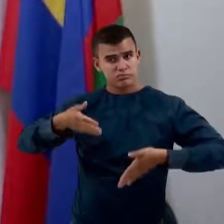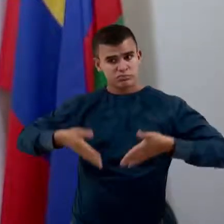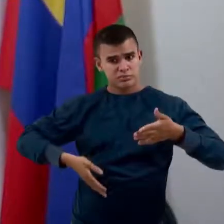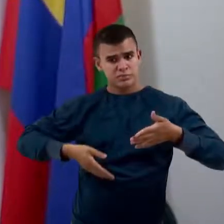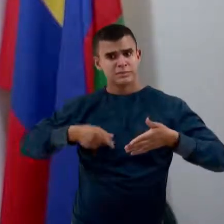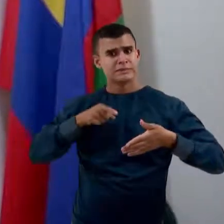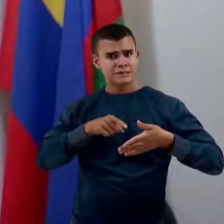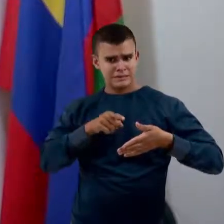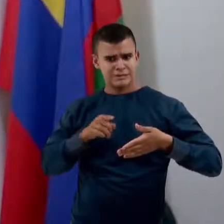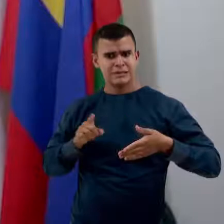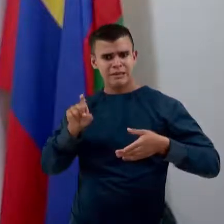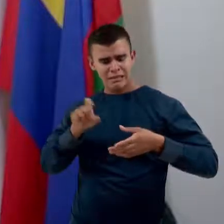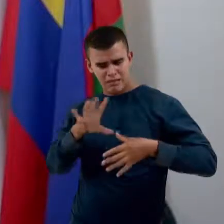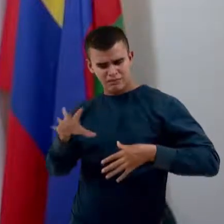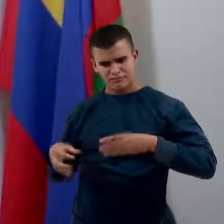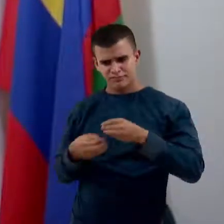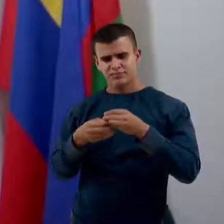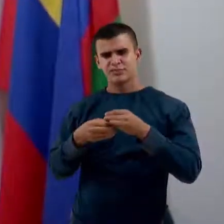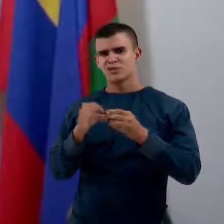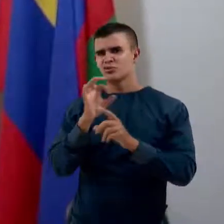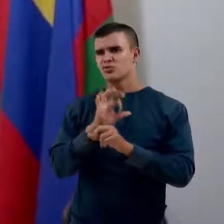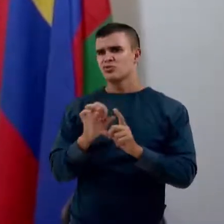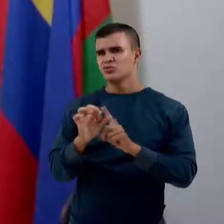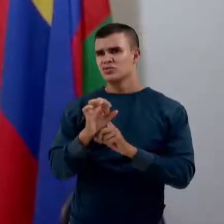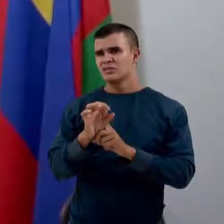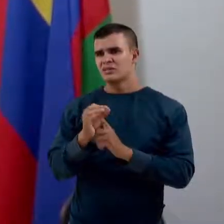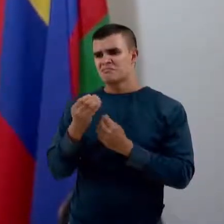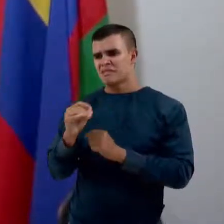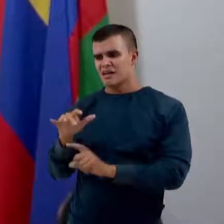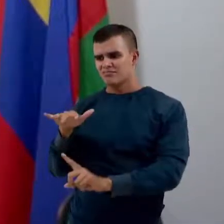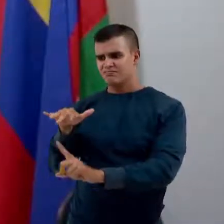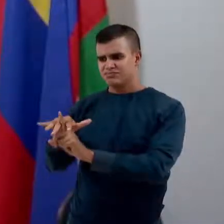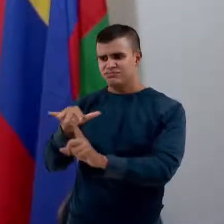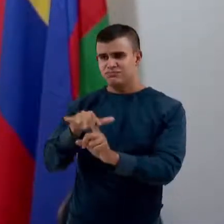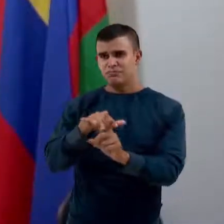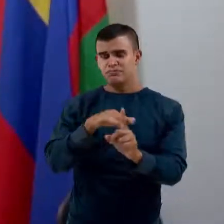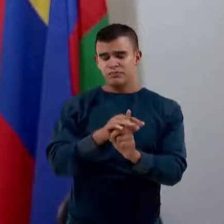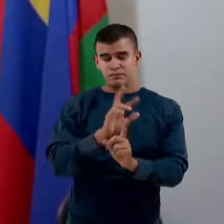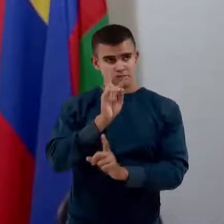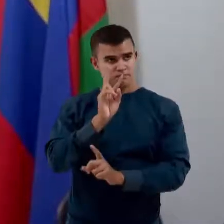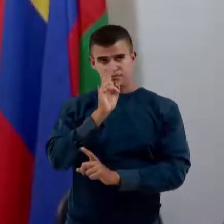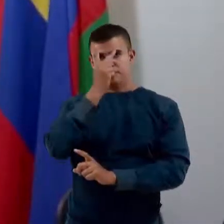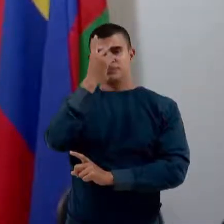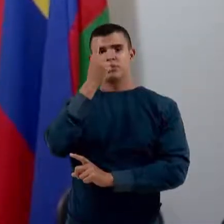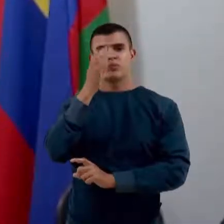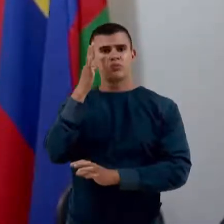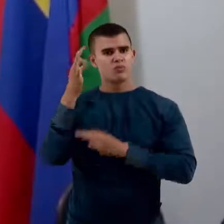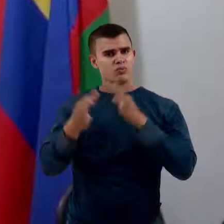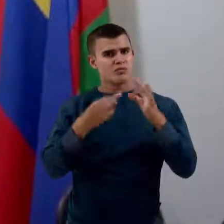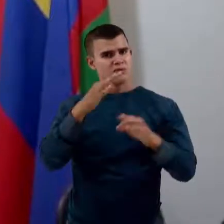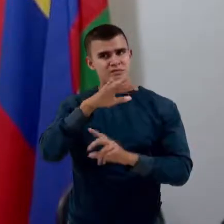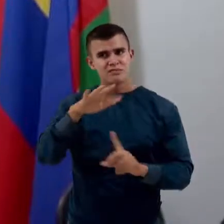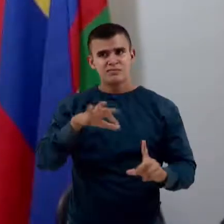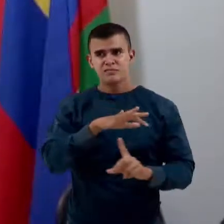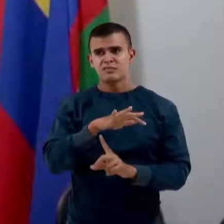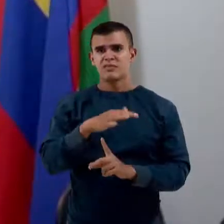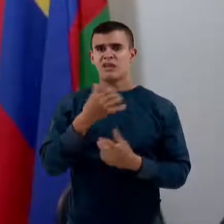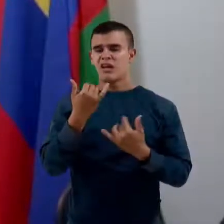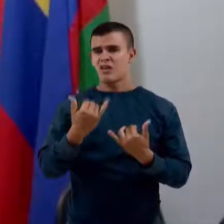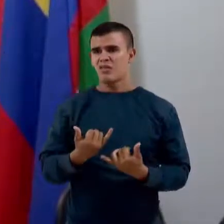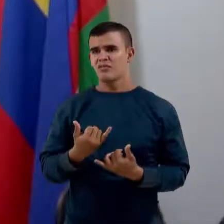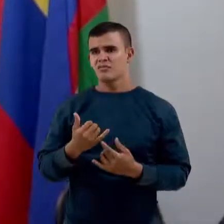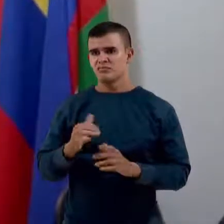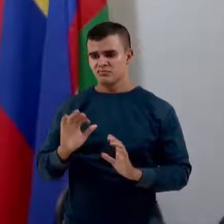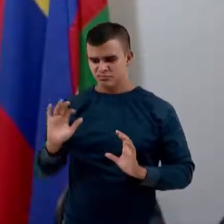deportivas algo social, un tema social que digamos toque fibras y además digamos de hacer toda la trayectoria que hemos hecho con la